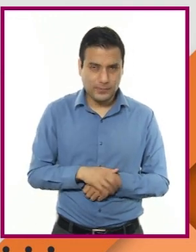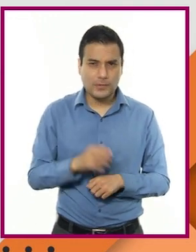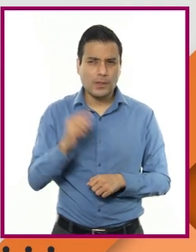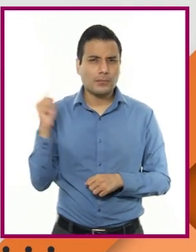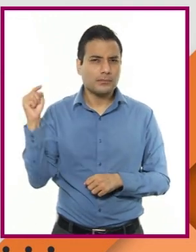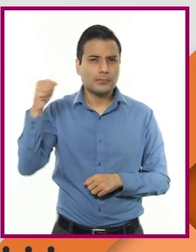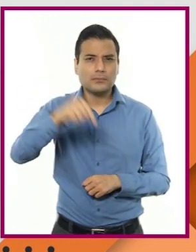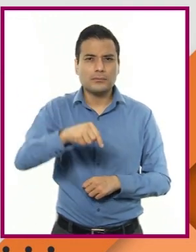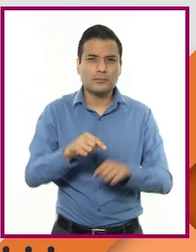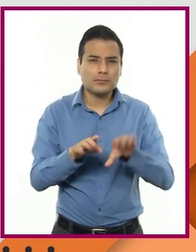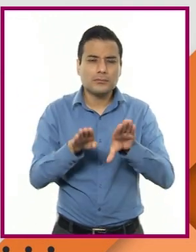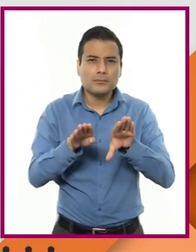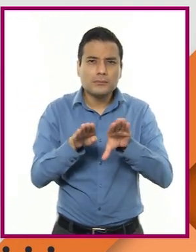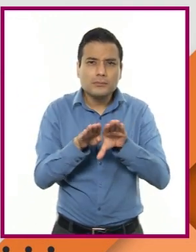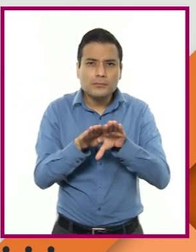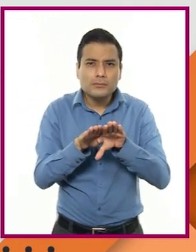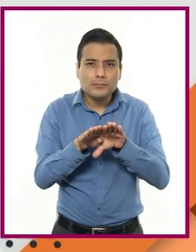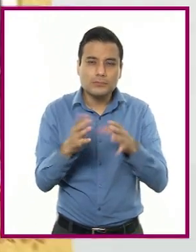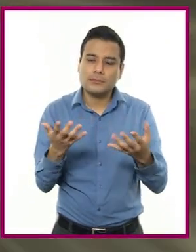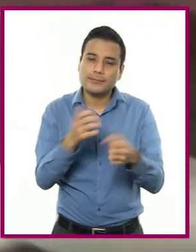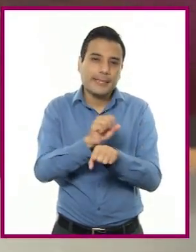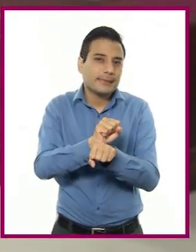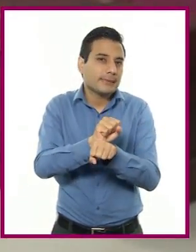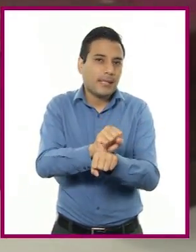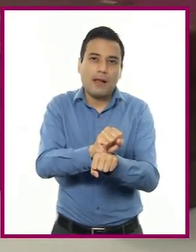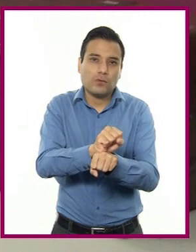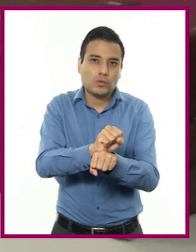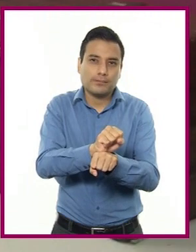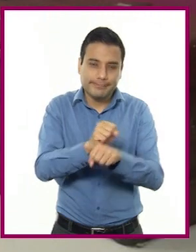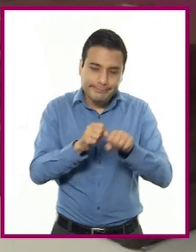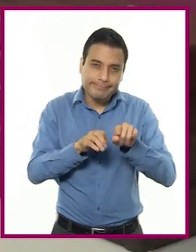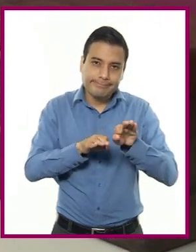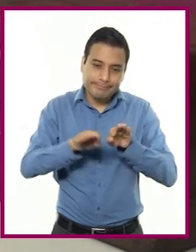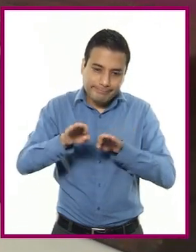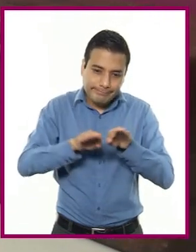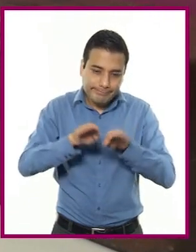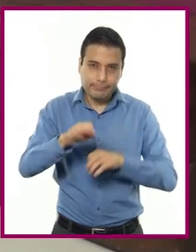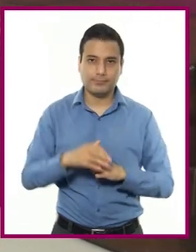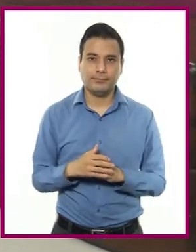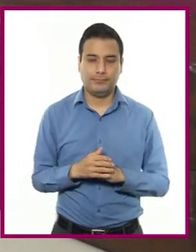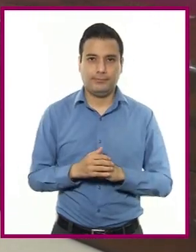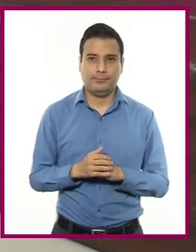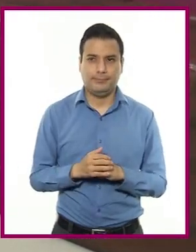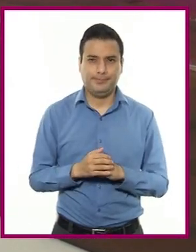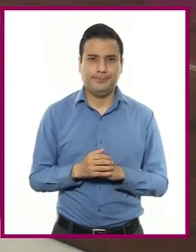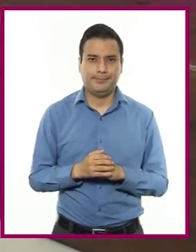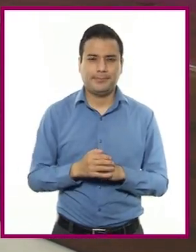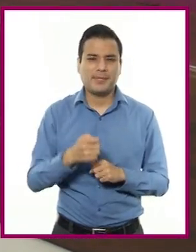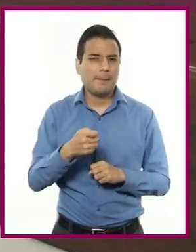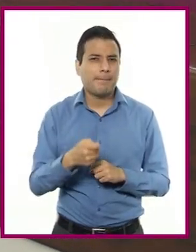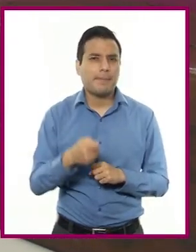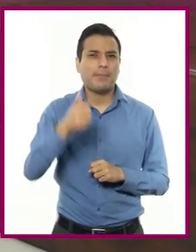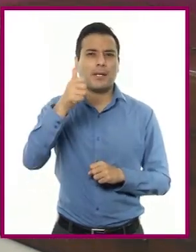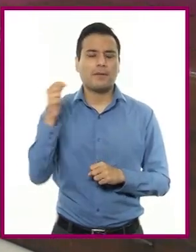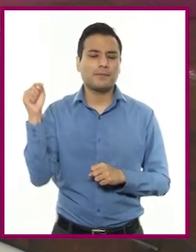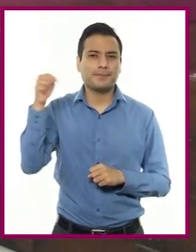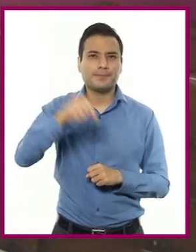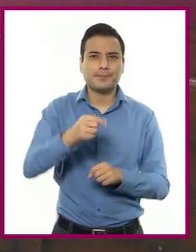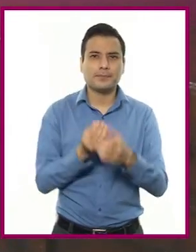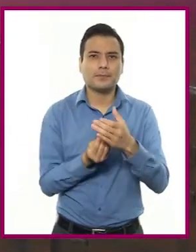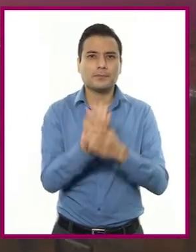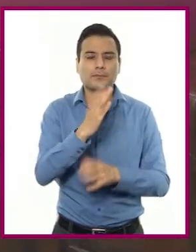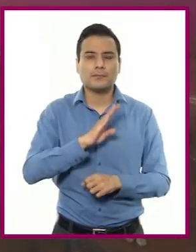nuestro continente en carácter de esclavos. Los primeros esclavos de origen africano fueron llevados a la Nueva España por